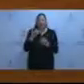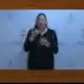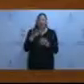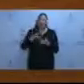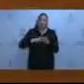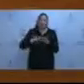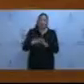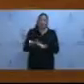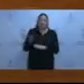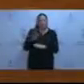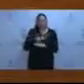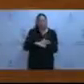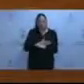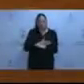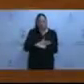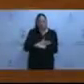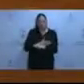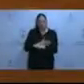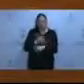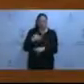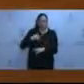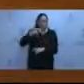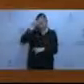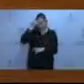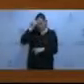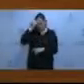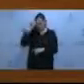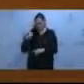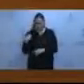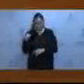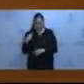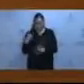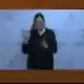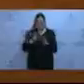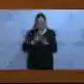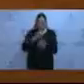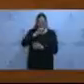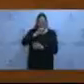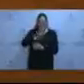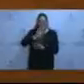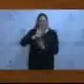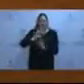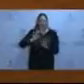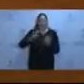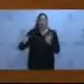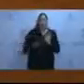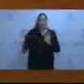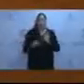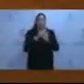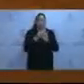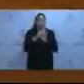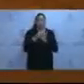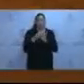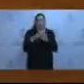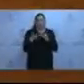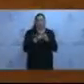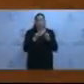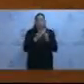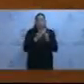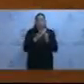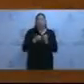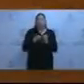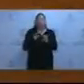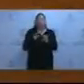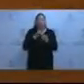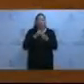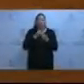Yo creo que es prácticamente el mismo que el del año 2014, pero incluyendo una disposición transitoria y una disposición